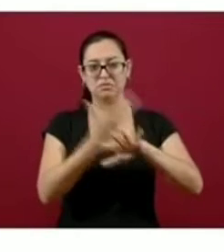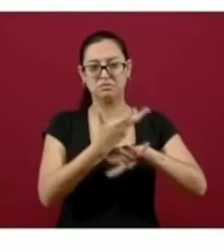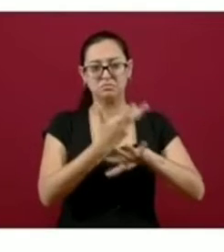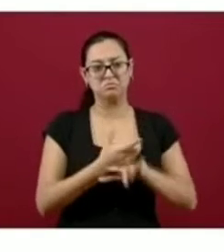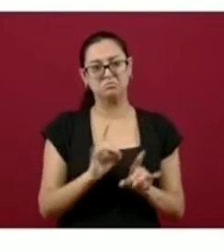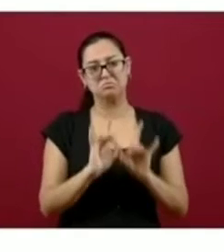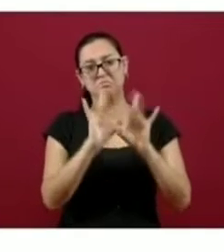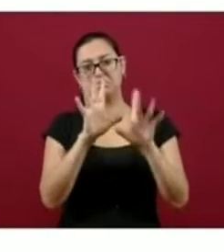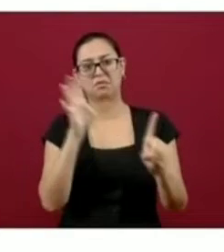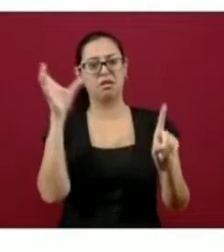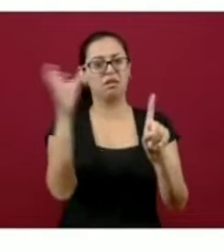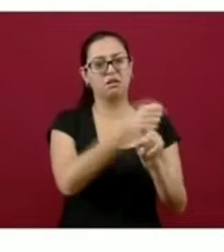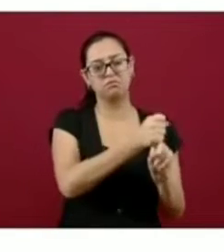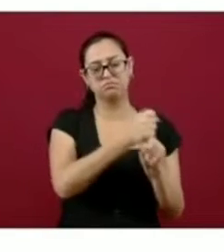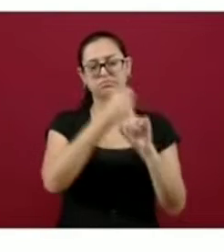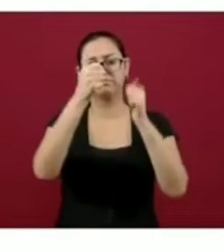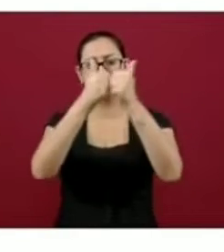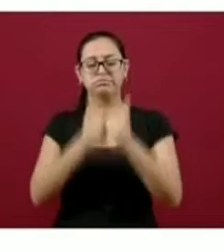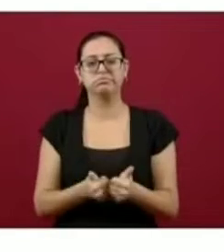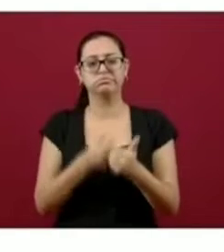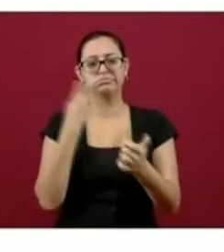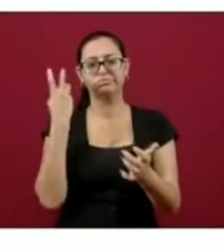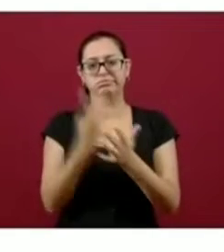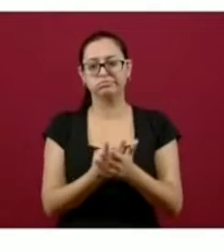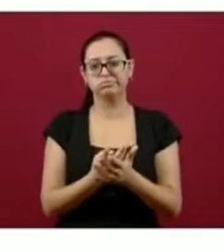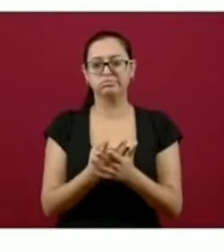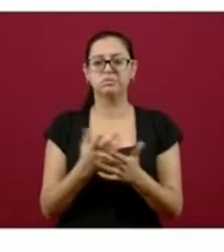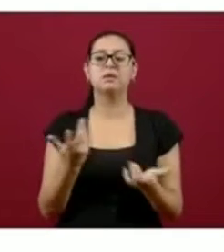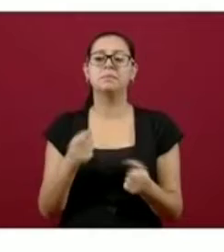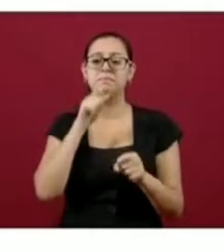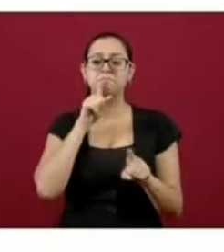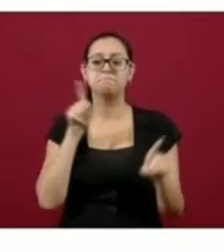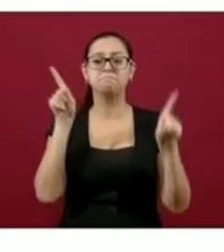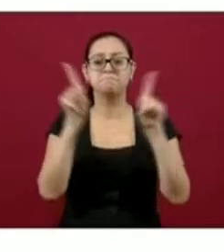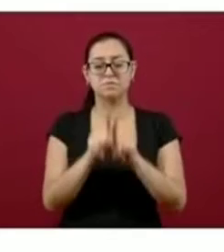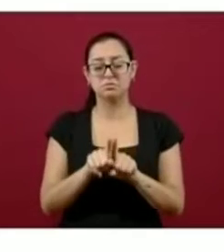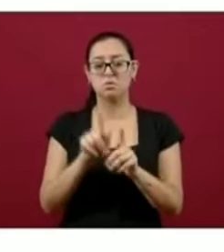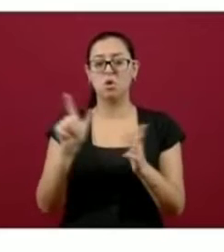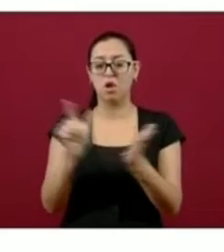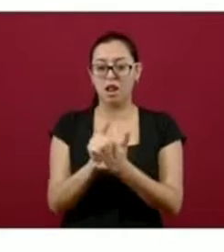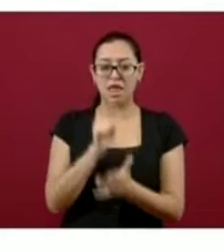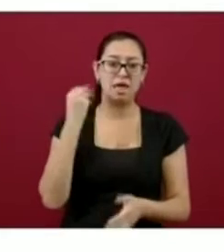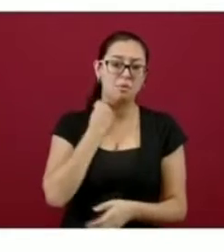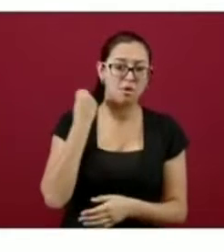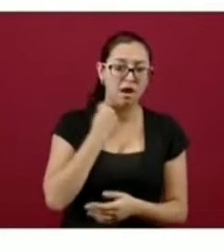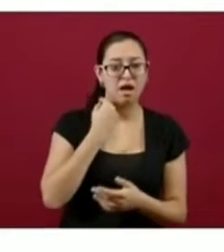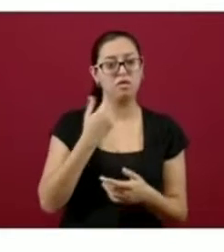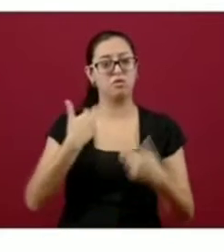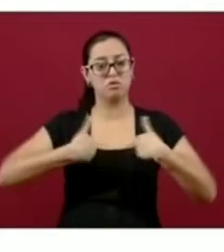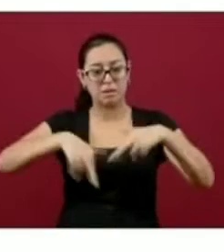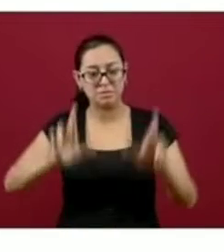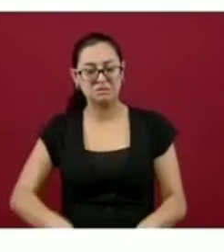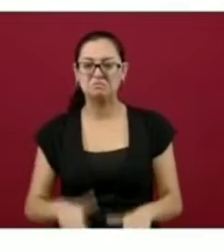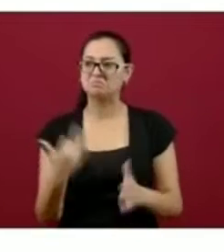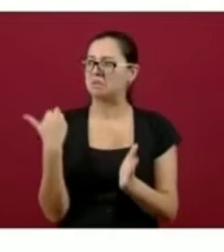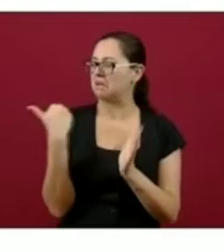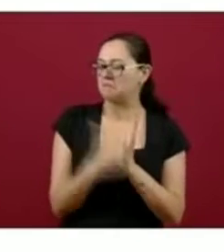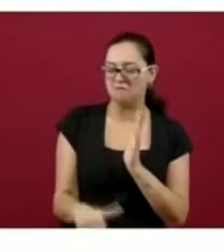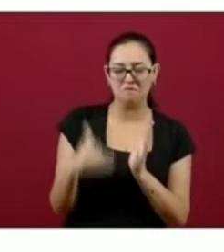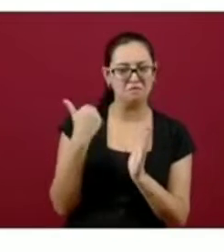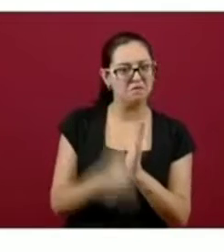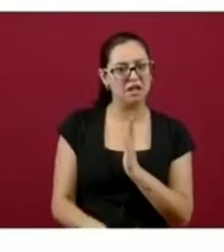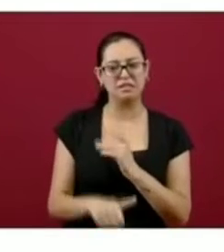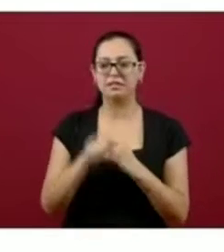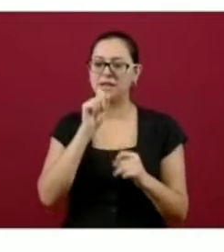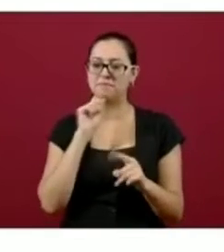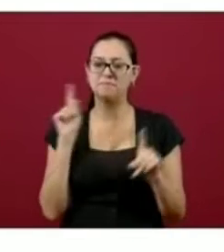Nos plantean que hay falta de orientación y representación legal, que hay una cobertura escasa de los